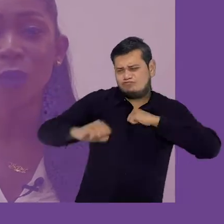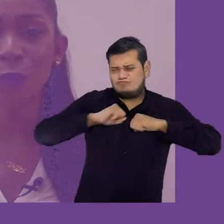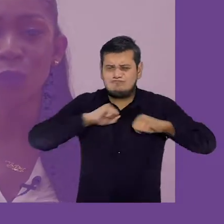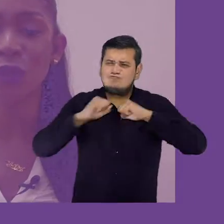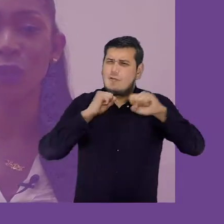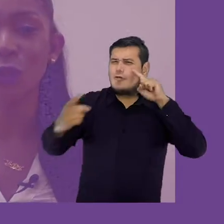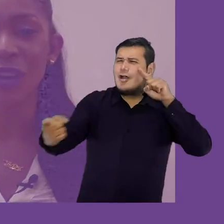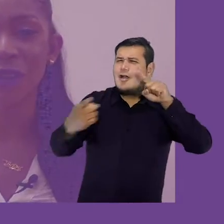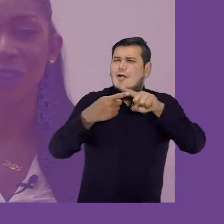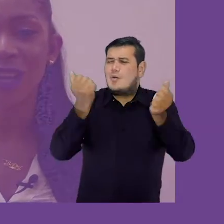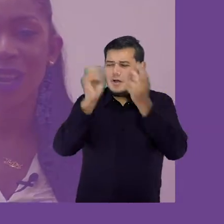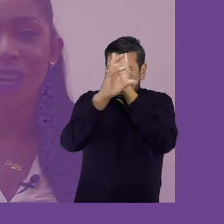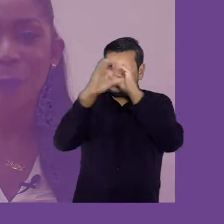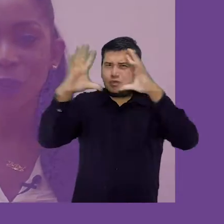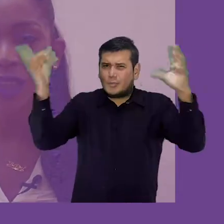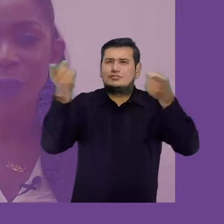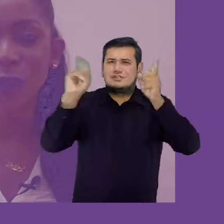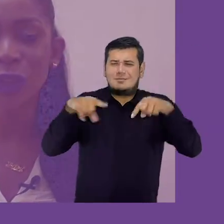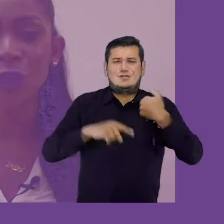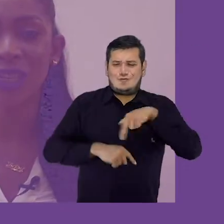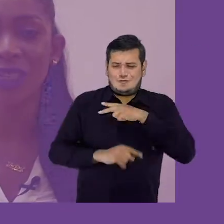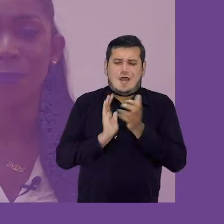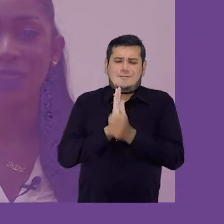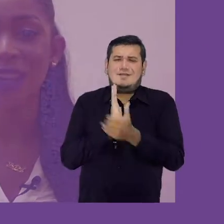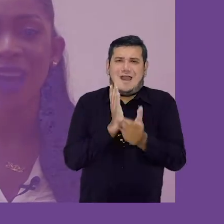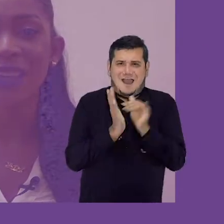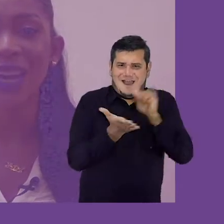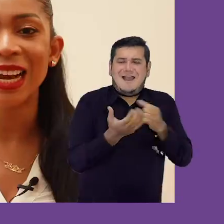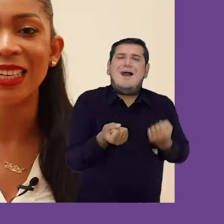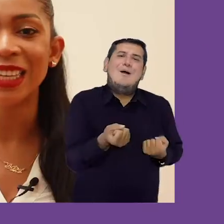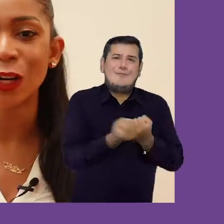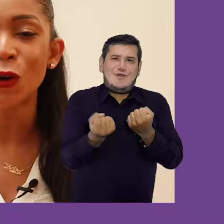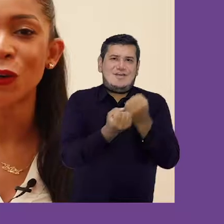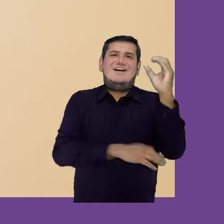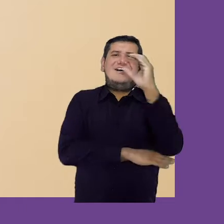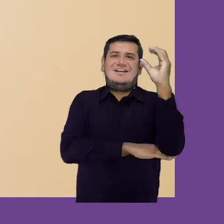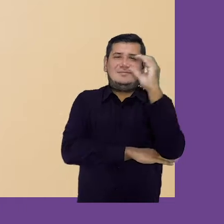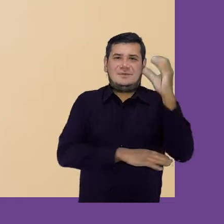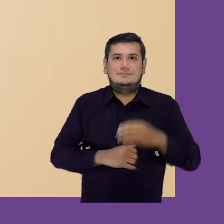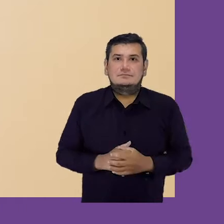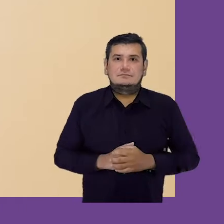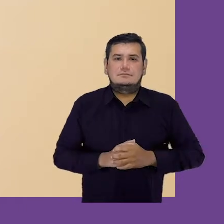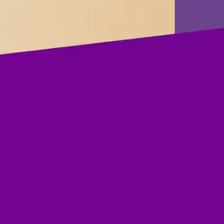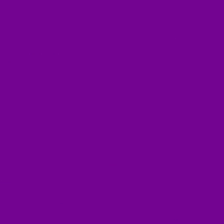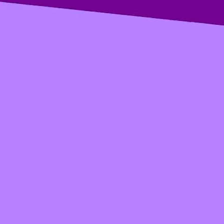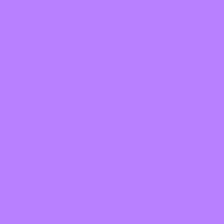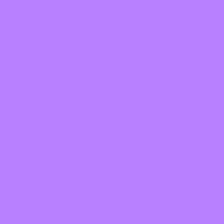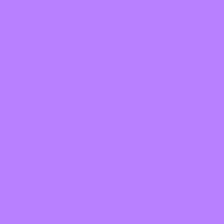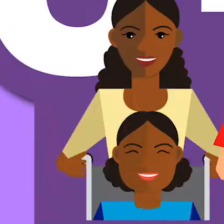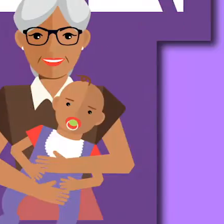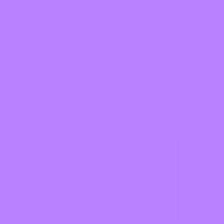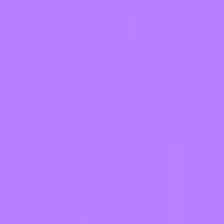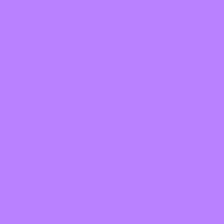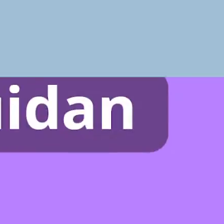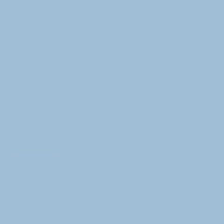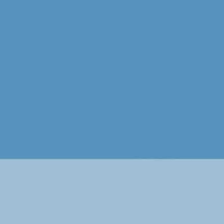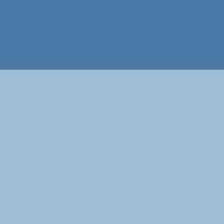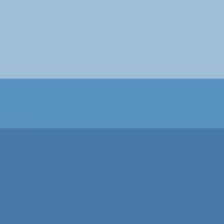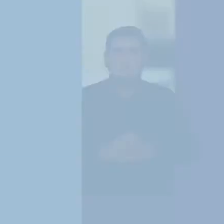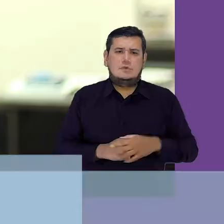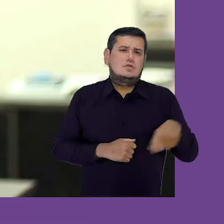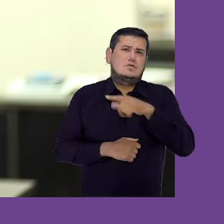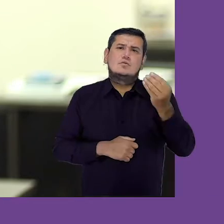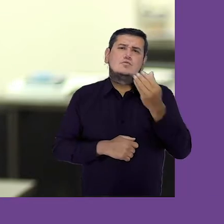que luchamos por nuestros sueños y aportamos nuestras capacidades al desarrollo del país. Son muchos